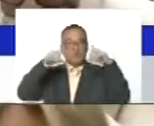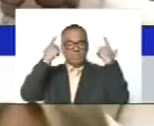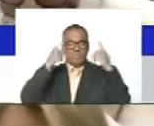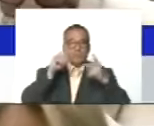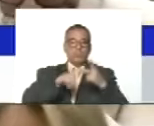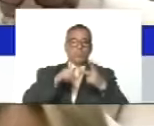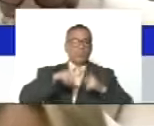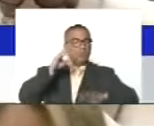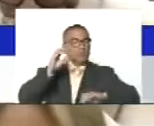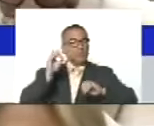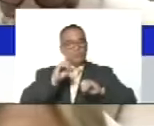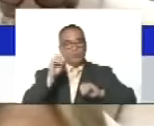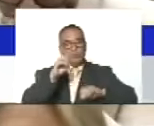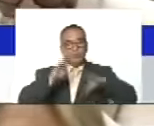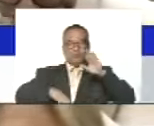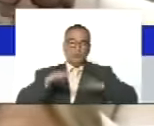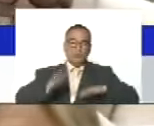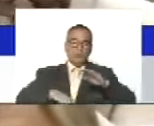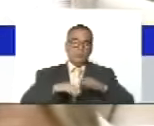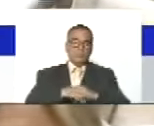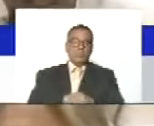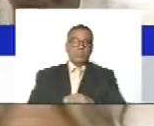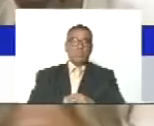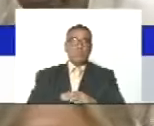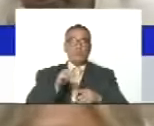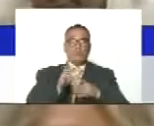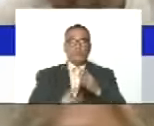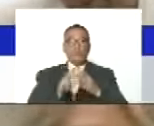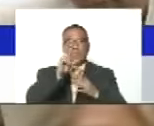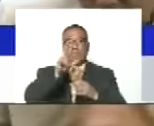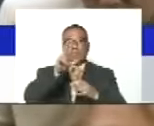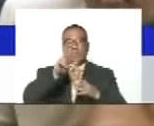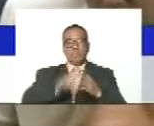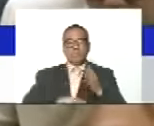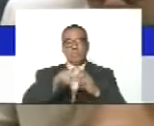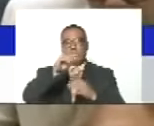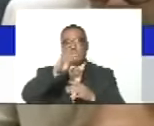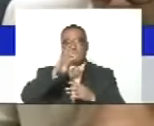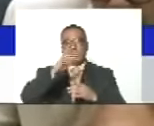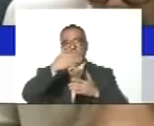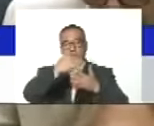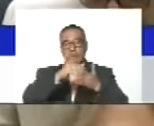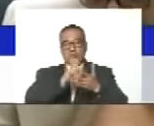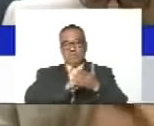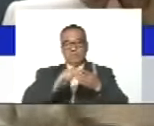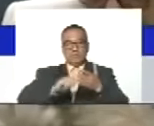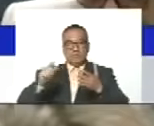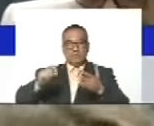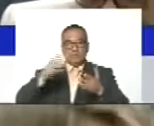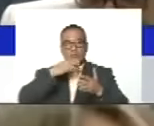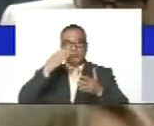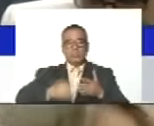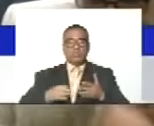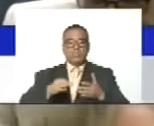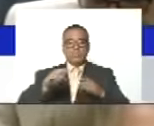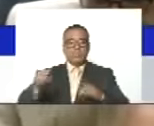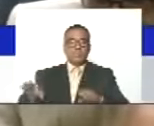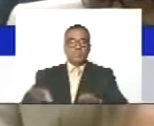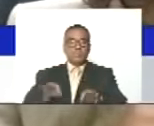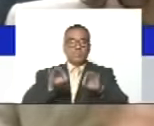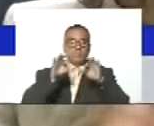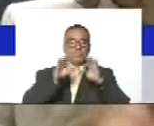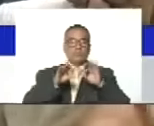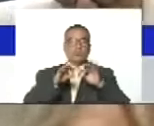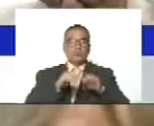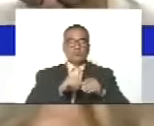del Barlovento. Y el tercero y cuarto párrafo están literalmente tomados de